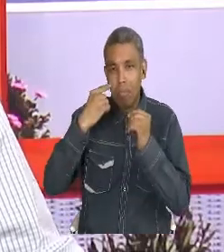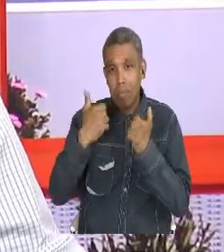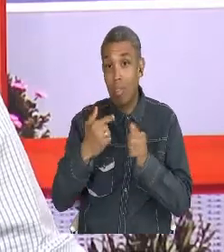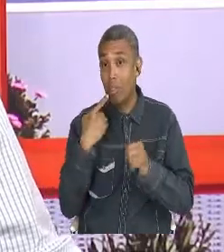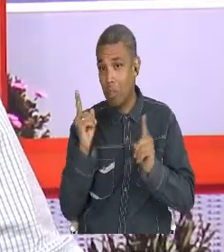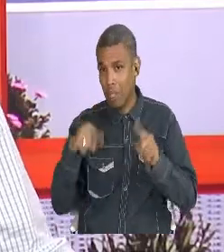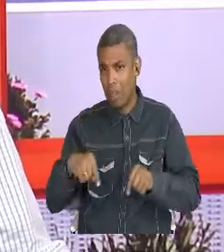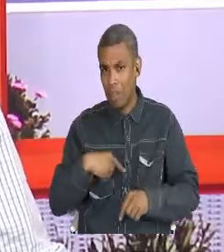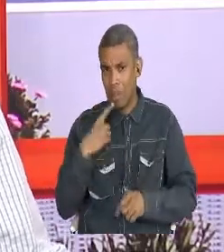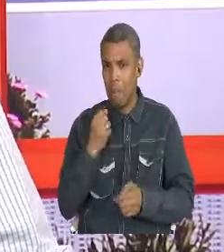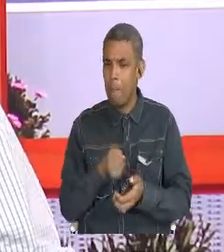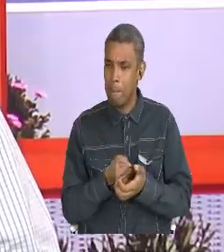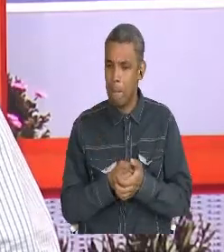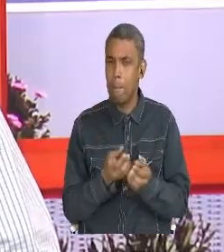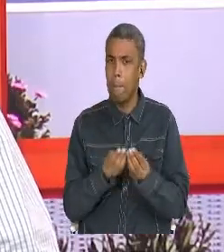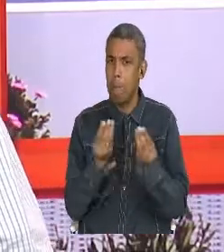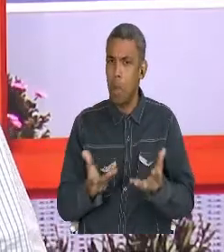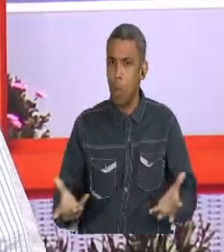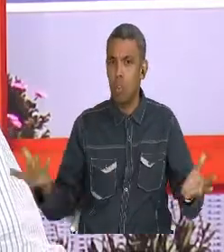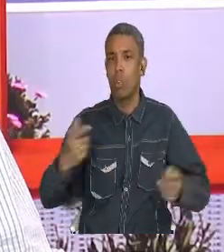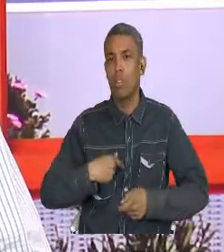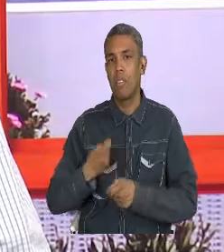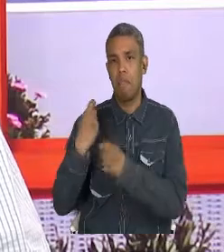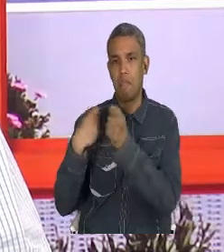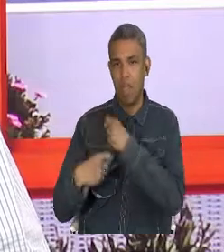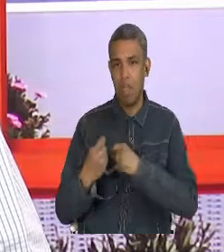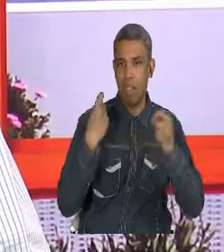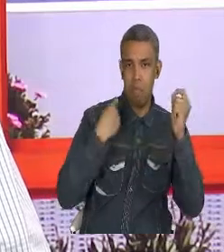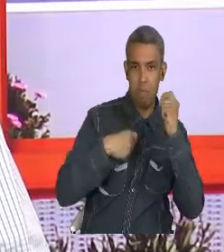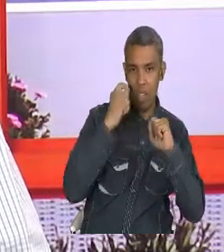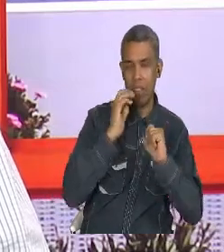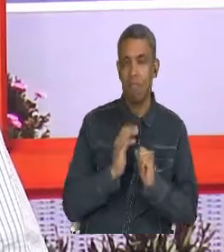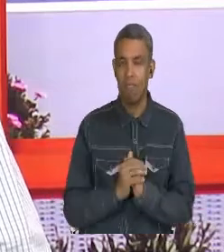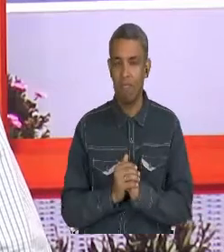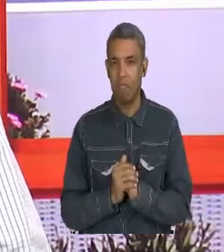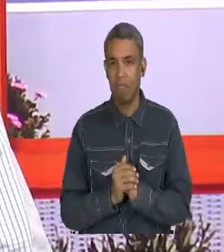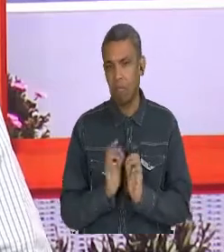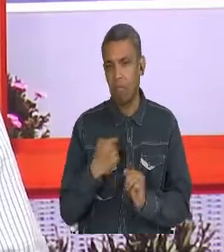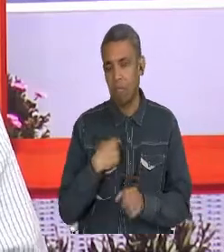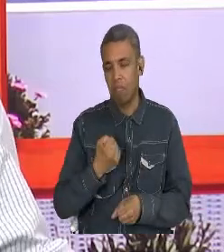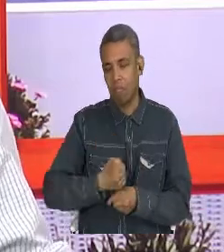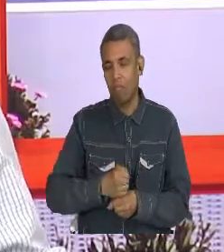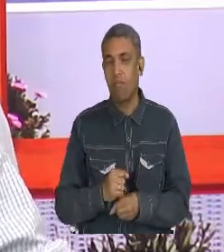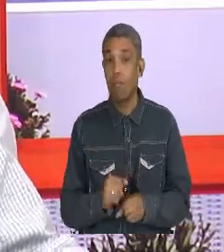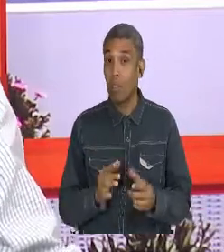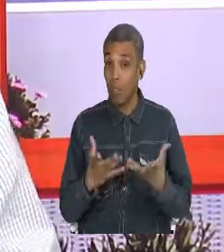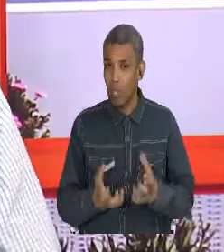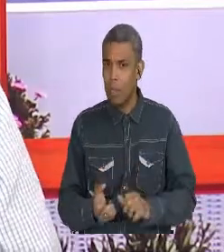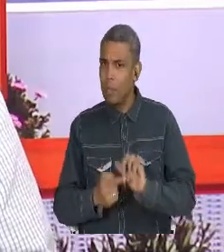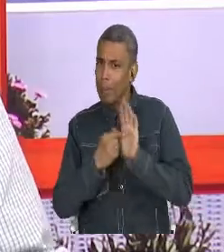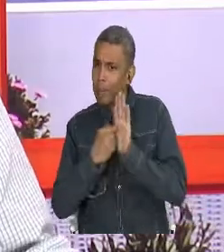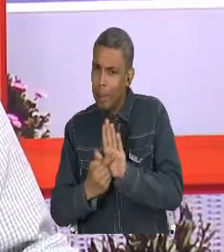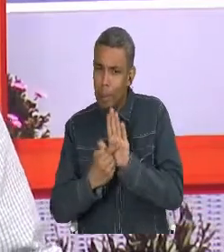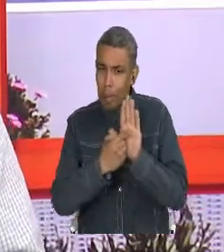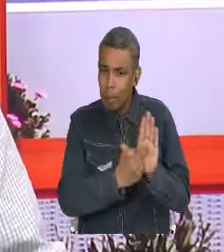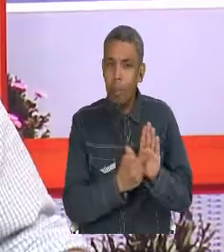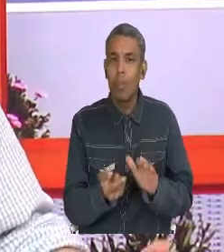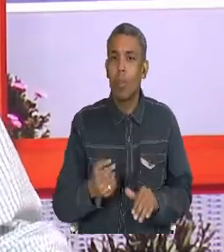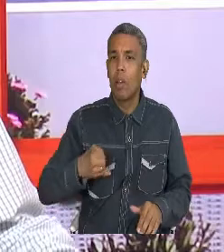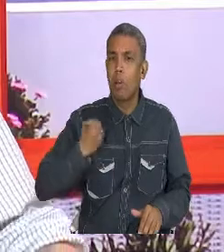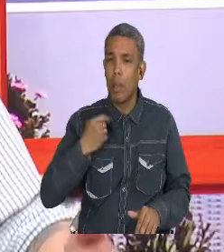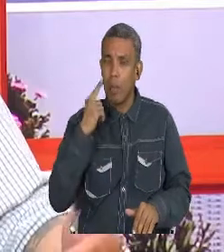también. Entonces, el hecho de demostrarles y mostrarles que es interesante y que el hecho de leer te lleva